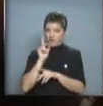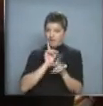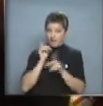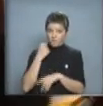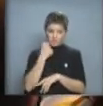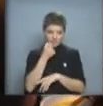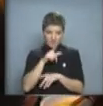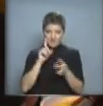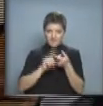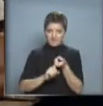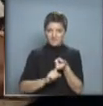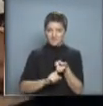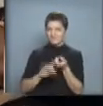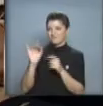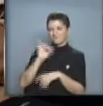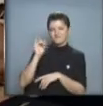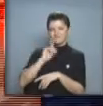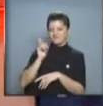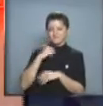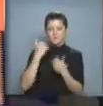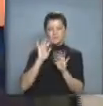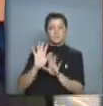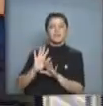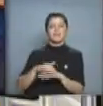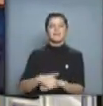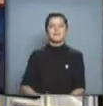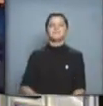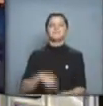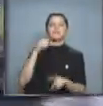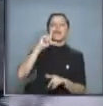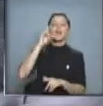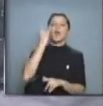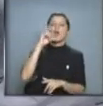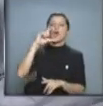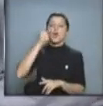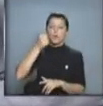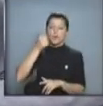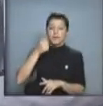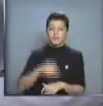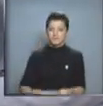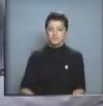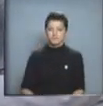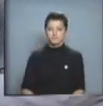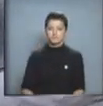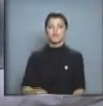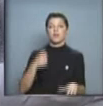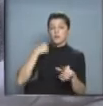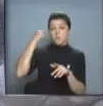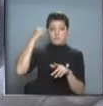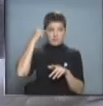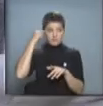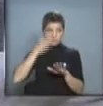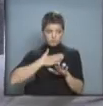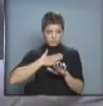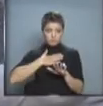no. Bueno, ya va a llegar. Muy temprano. No se preocupe. A ver qué dice Luca. ¿Le pasan el micrófono a Luca? Sí. Bueno, yo lo que creo personalmente es lo que